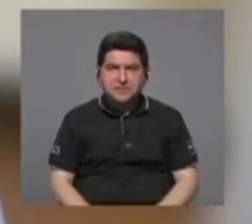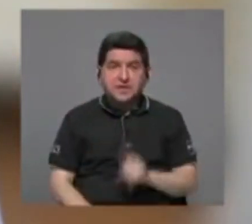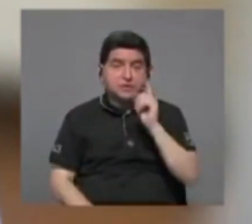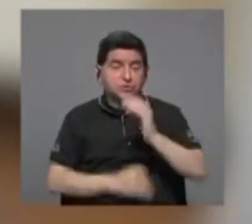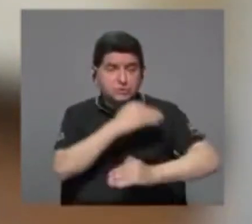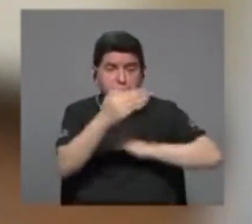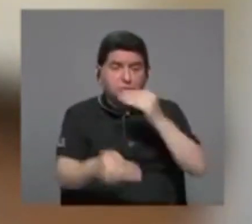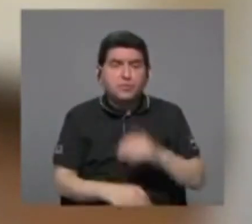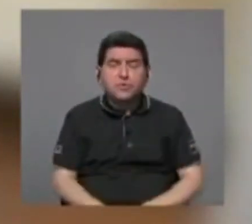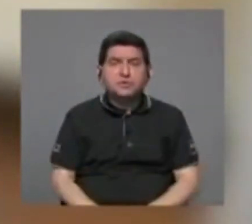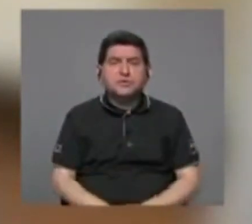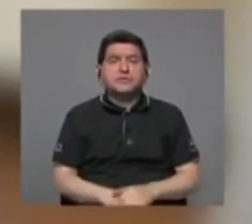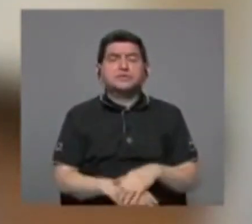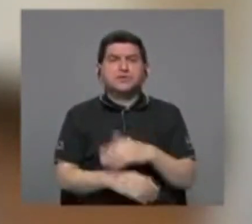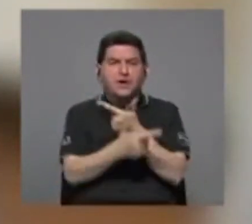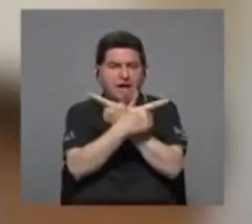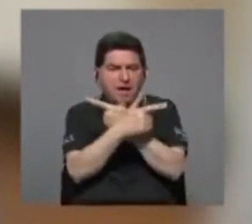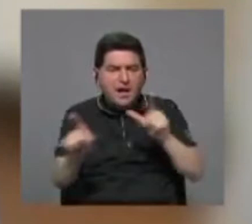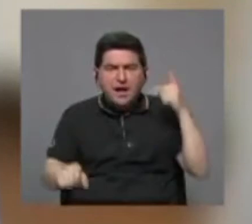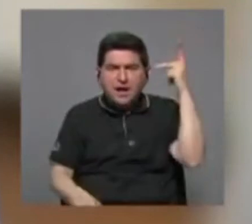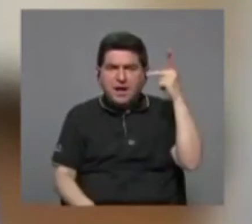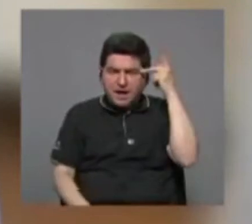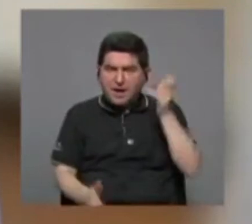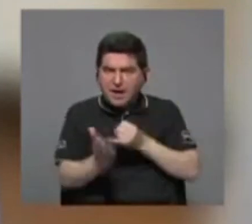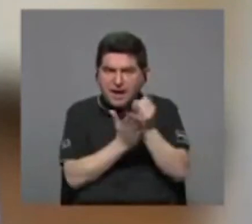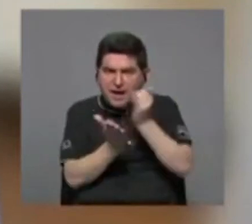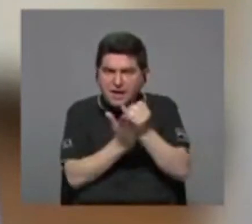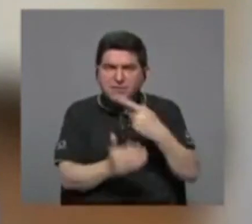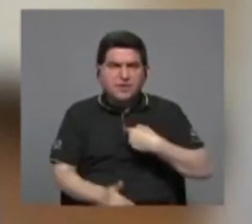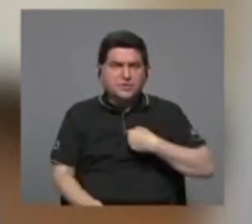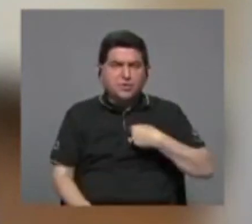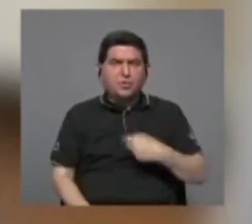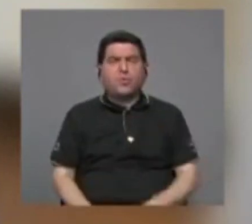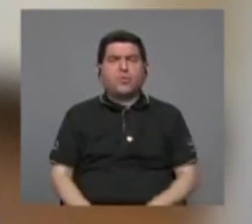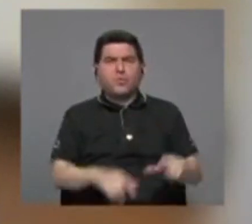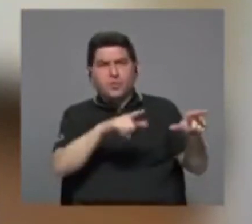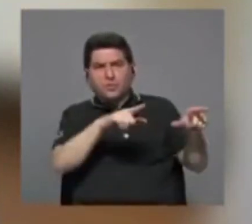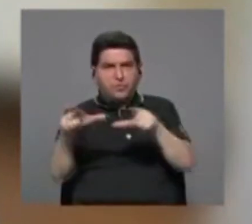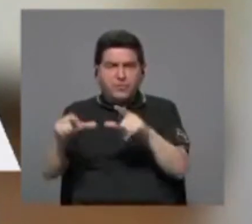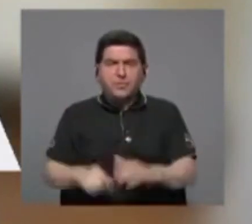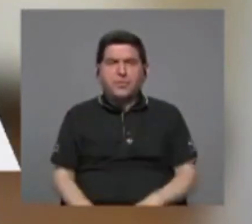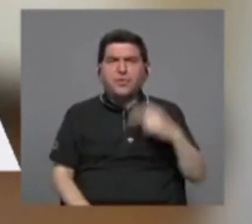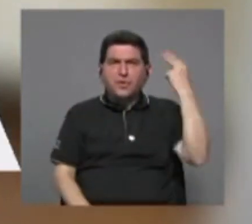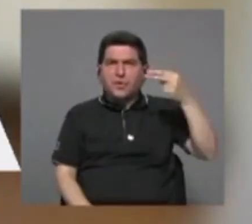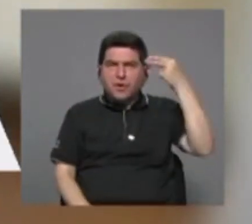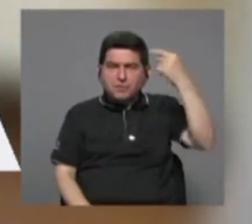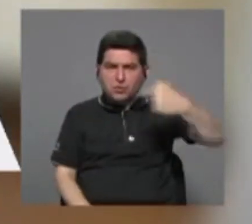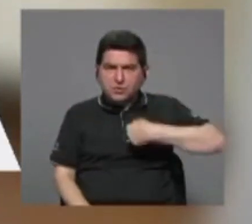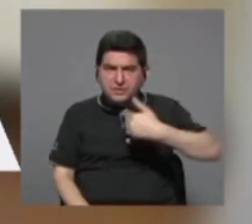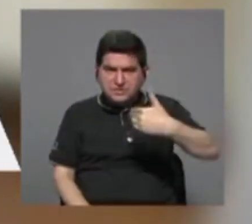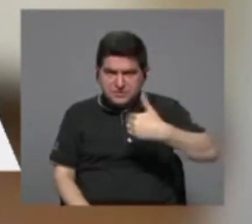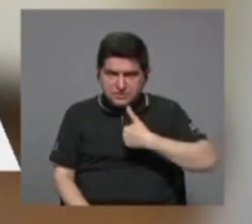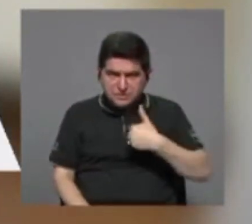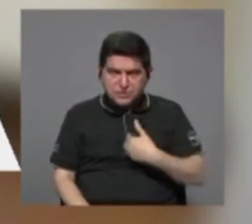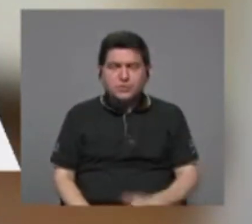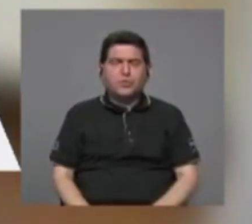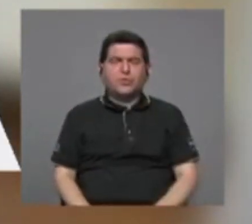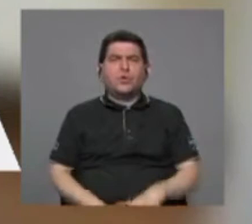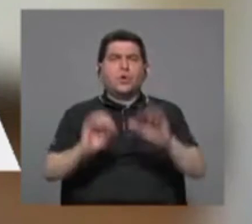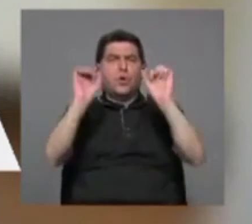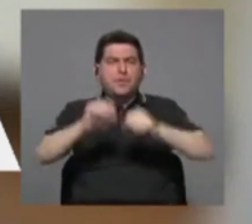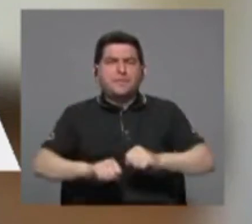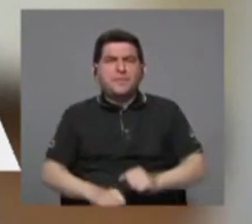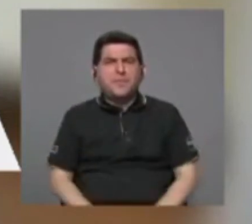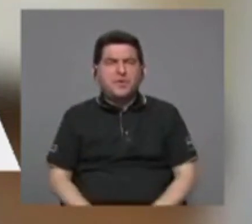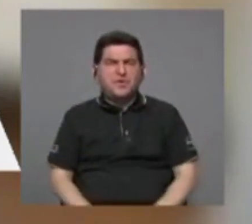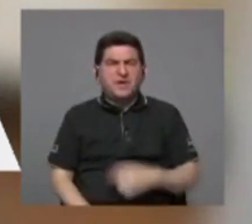proceso de liberación política es que en investigación uno tiene que estar dispuesto a que las hipótesis que uno tenga sean refutadas y que uno